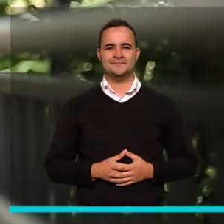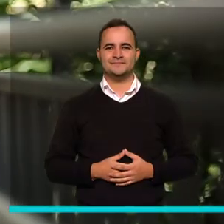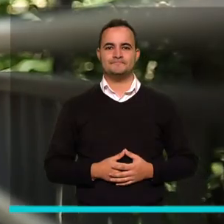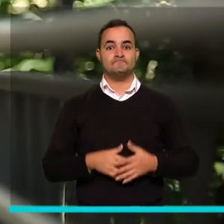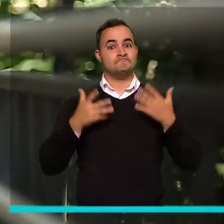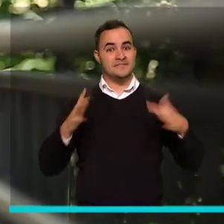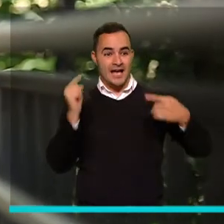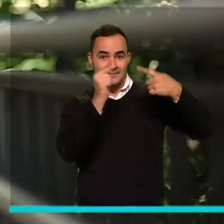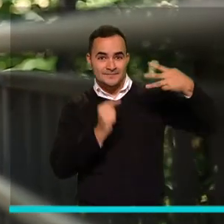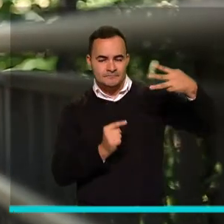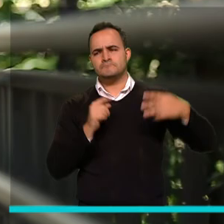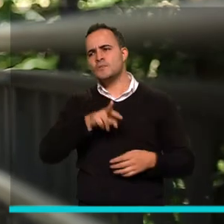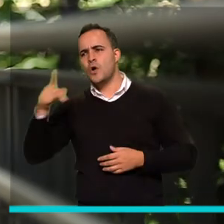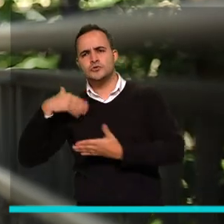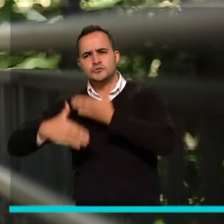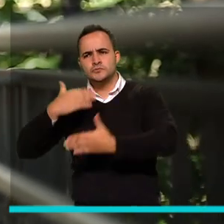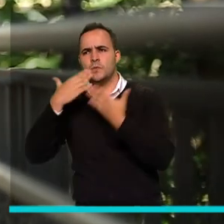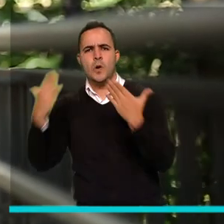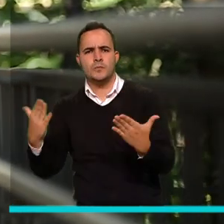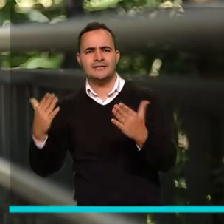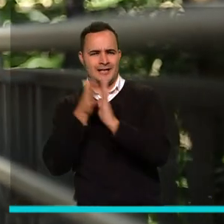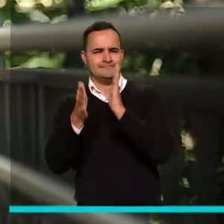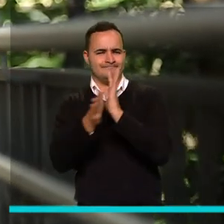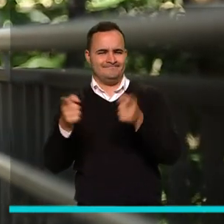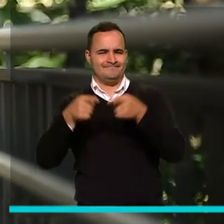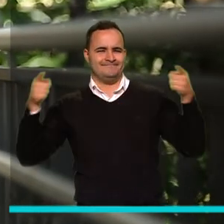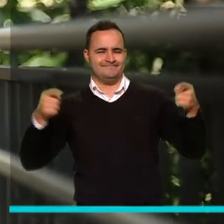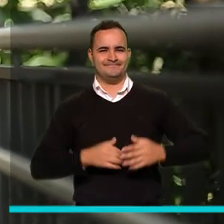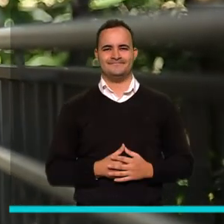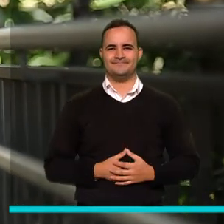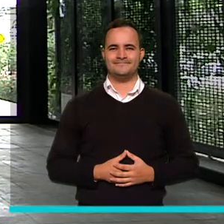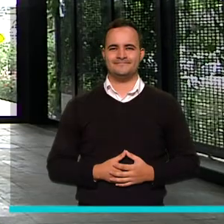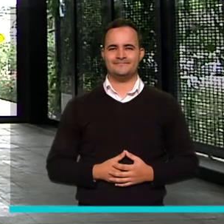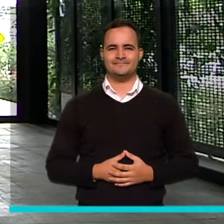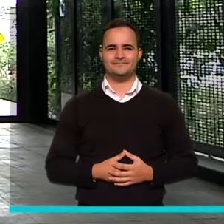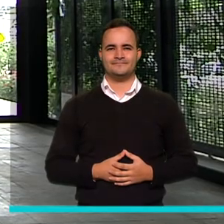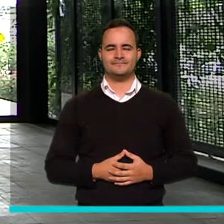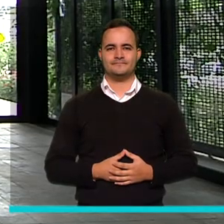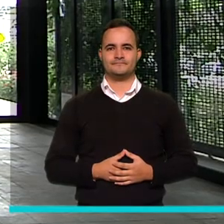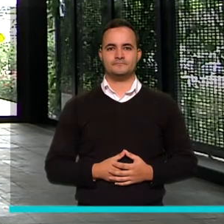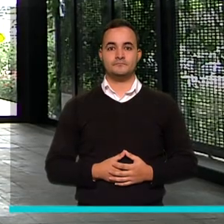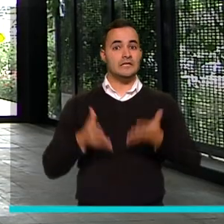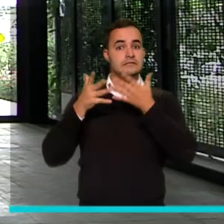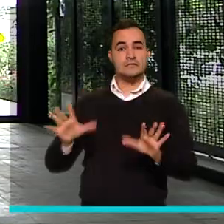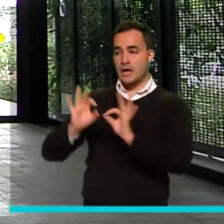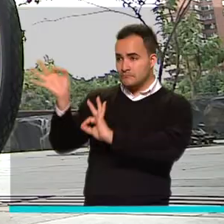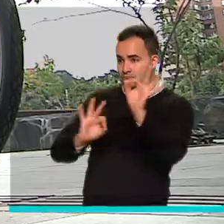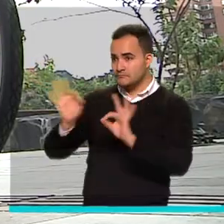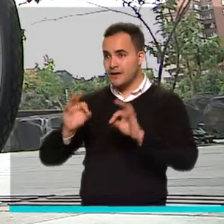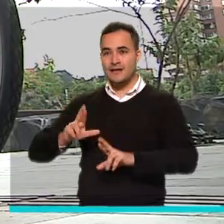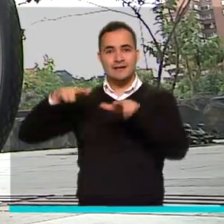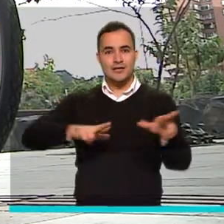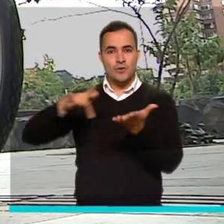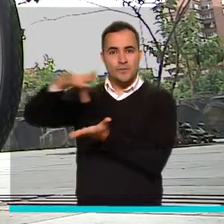Y ahora en Medellín Conecta TV es tiempo de conocer otros hechos destacados de la semana. Finalizaron los trabajos pendientes en Parques